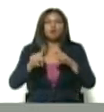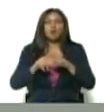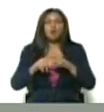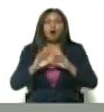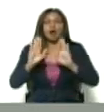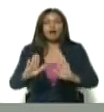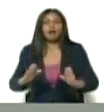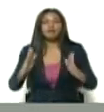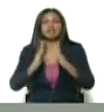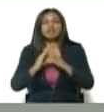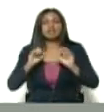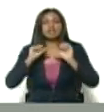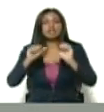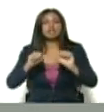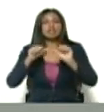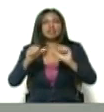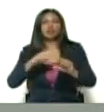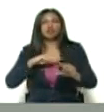a continuar, y nosotros